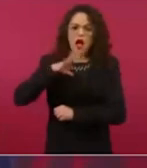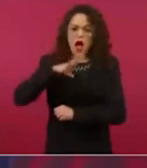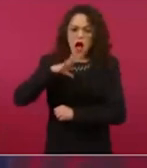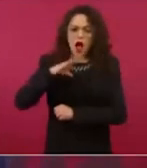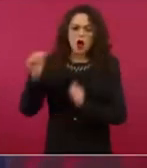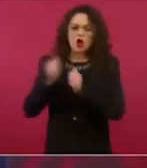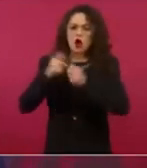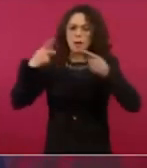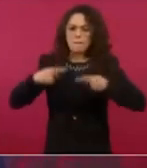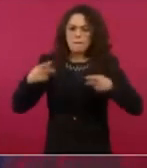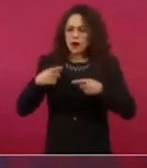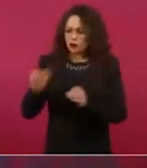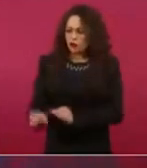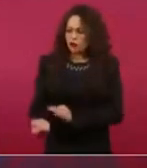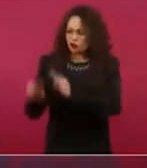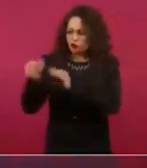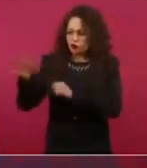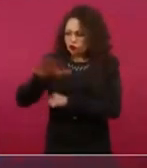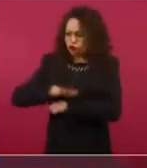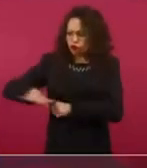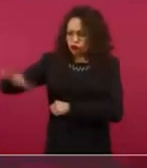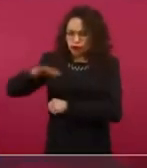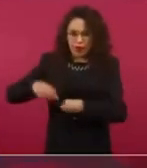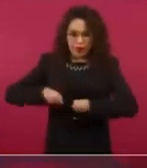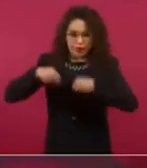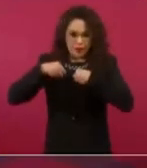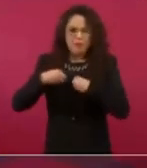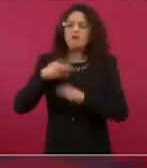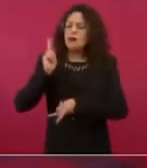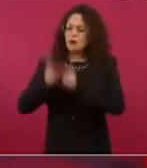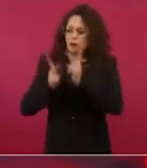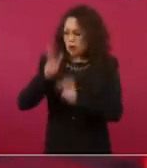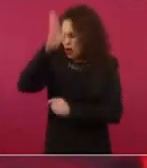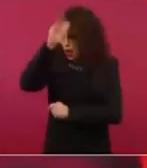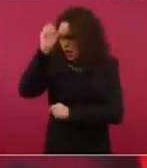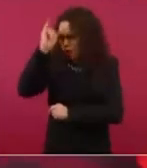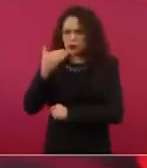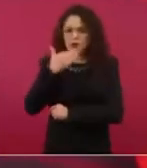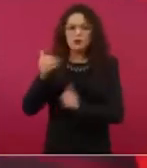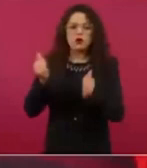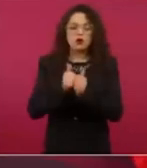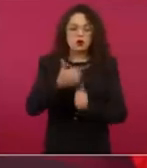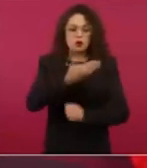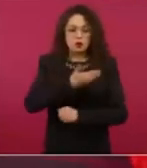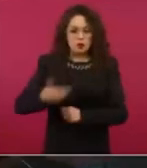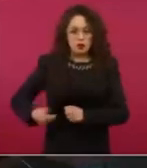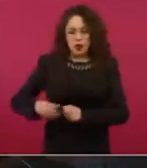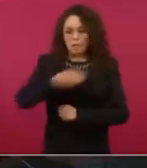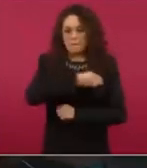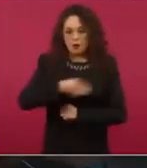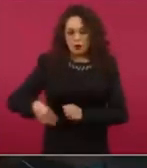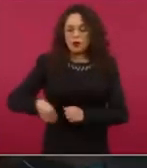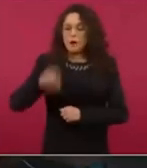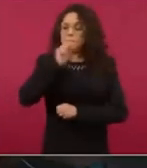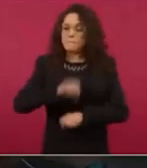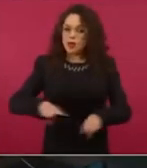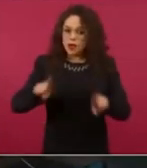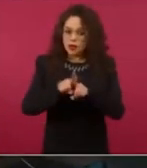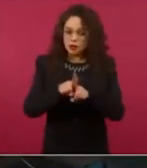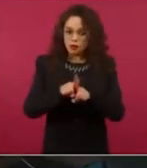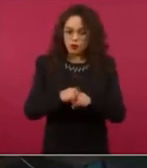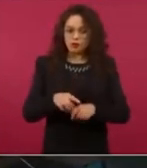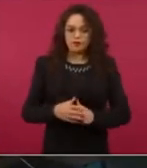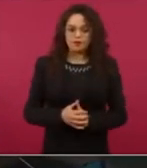las gentes, con los vecinos y también con los presidentes municipales. Hay un comité de vecinos incluso en Tultepec. Si sí.